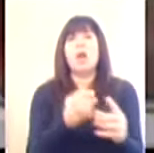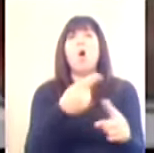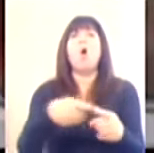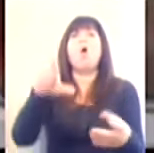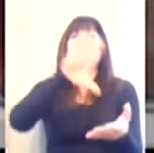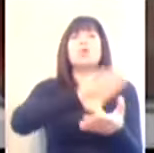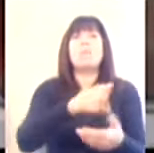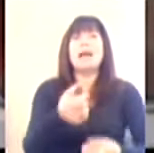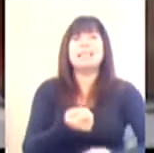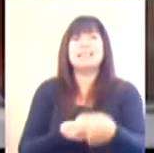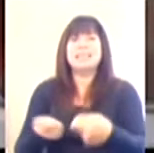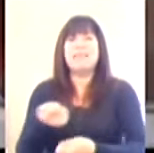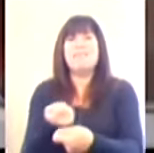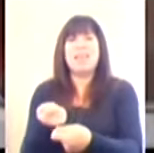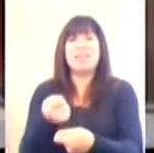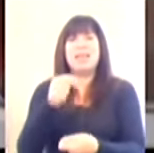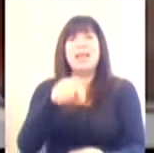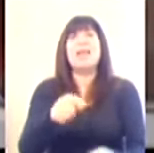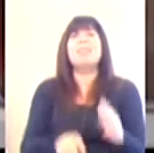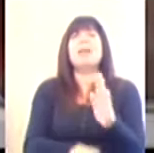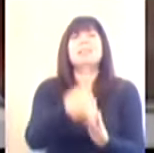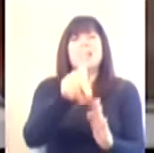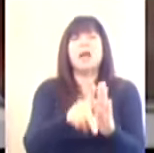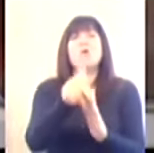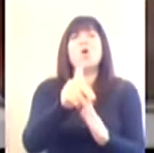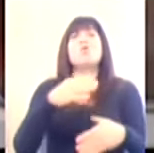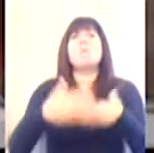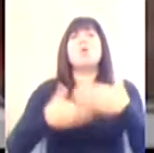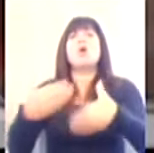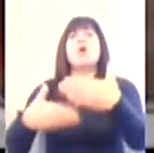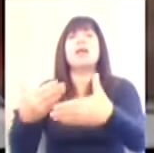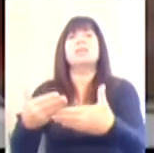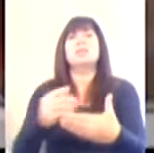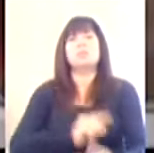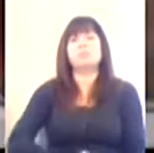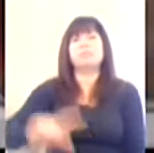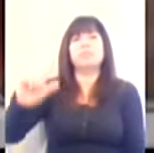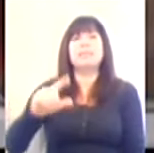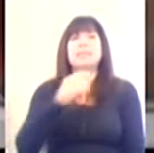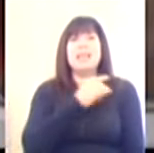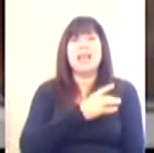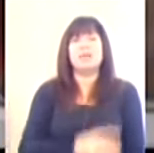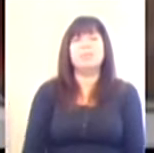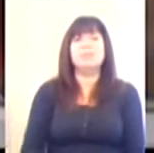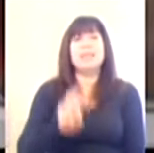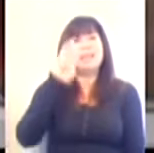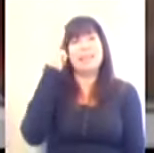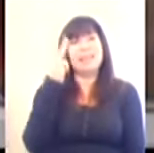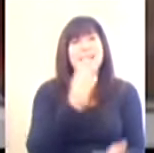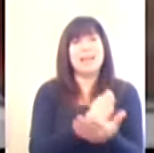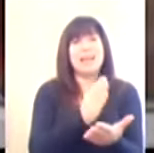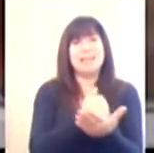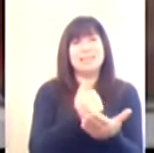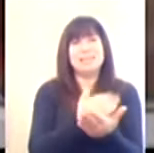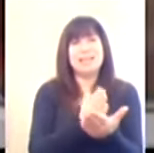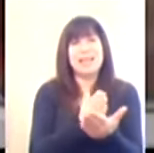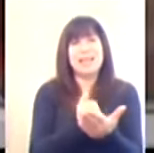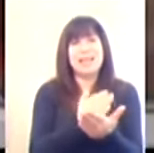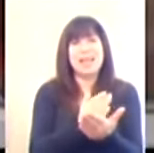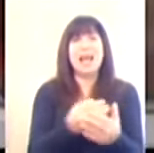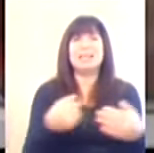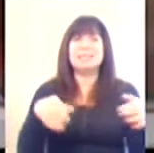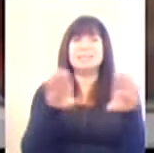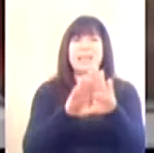generando un nuevo polo de desarrollo y progreso para los chilenos. Y tercera, la estrategia de transición justa para el cierre